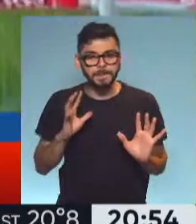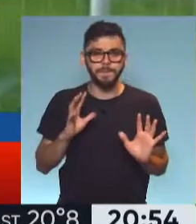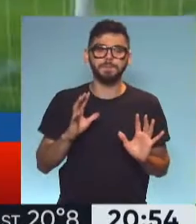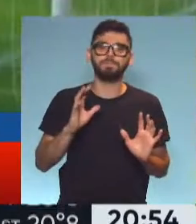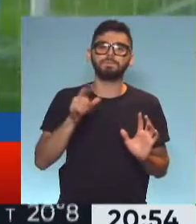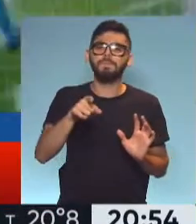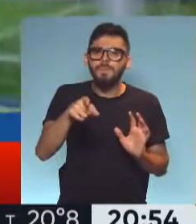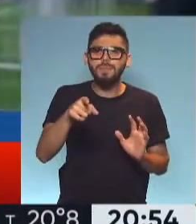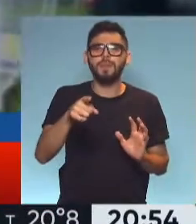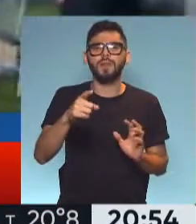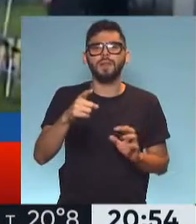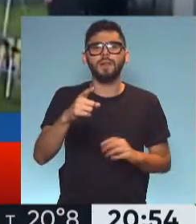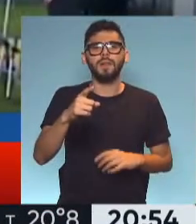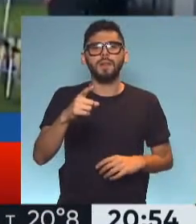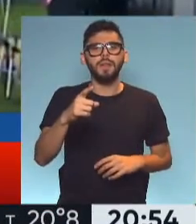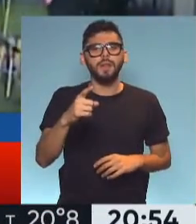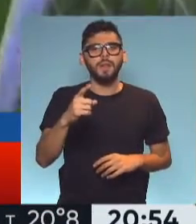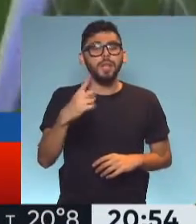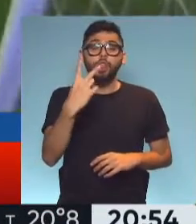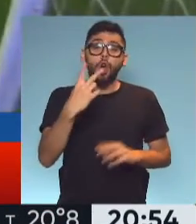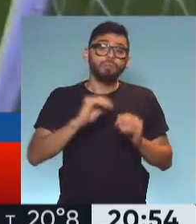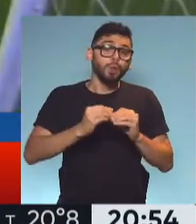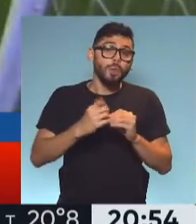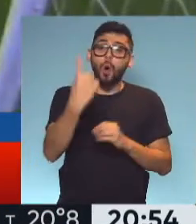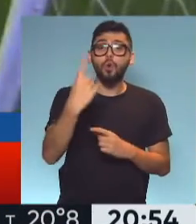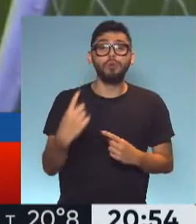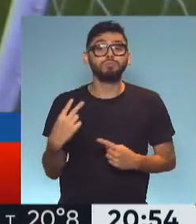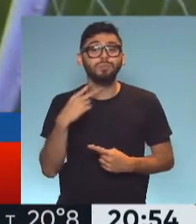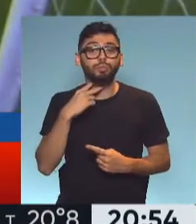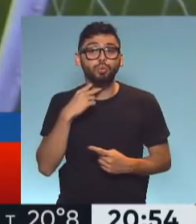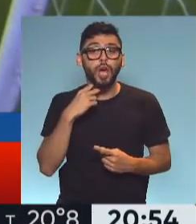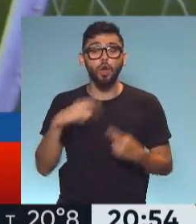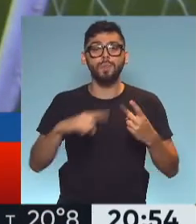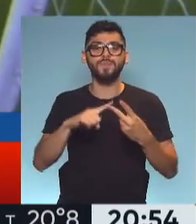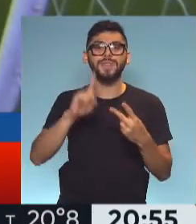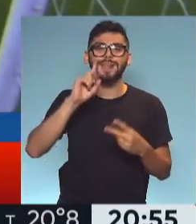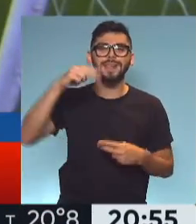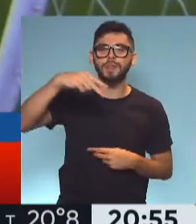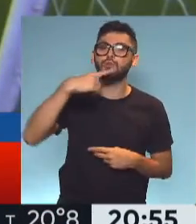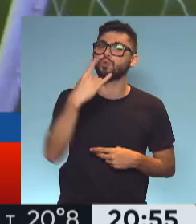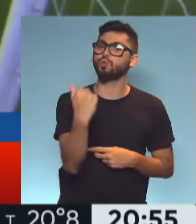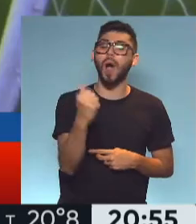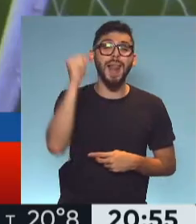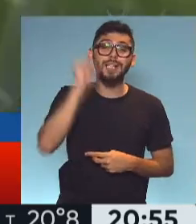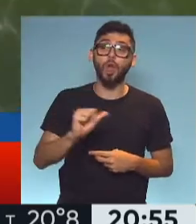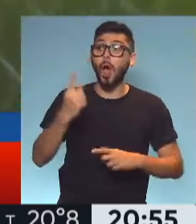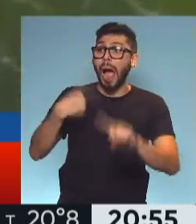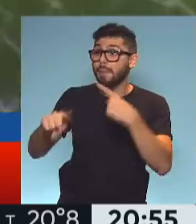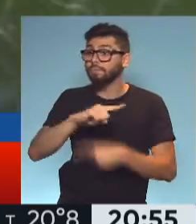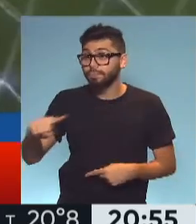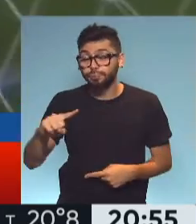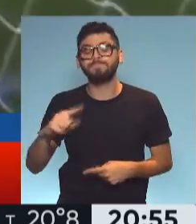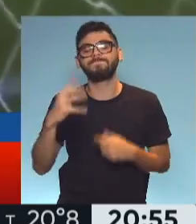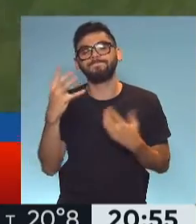hubo también los problemas son expulsados y emiliano insúa lesionados ya no había cambios por eso terminó con 2